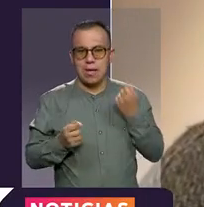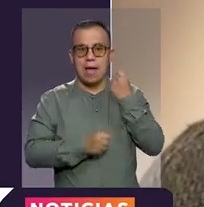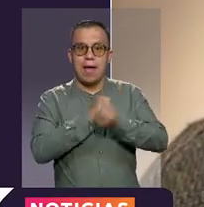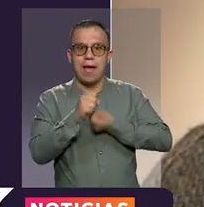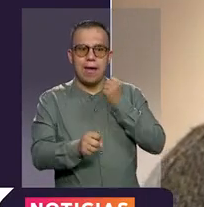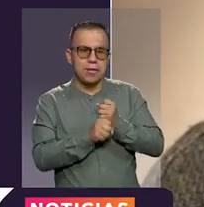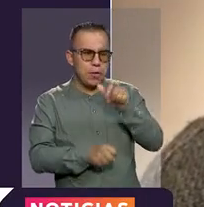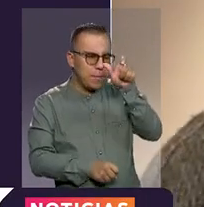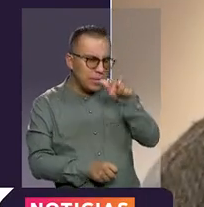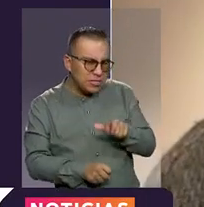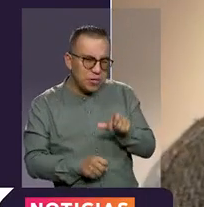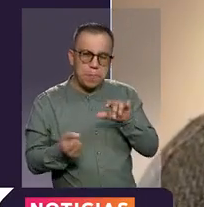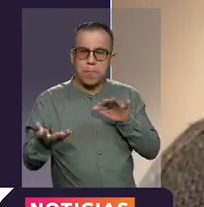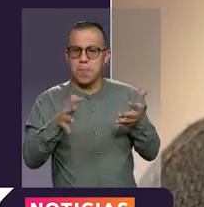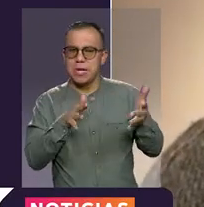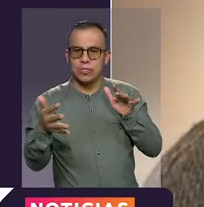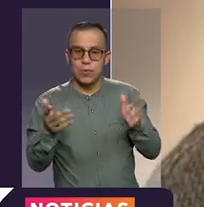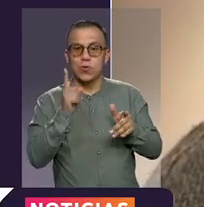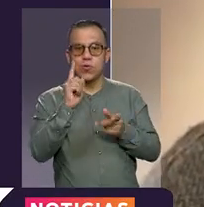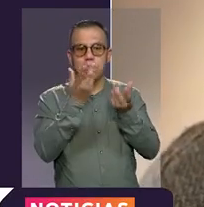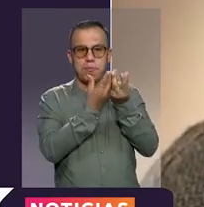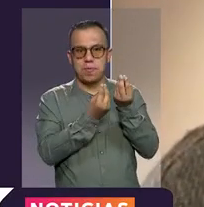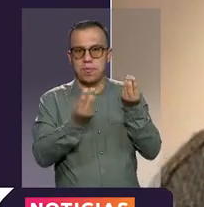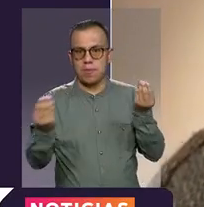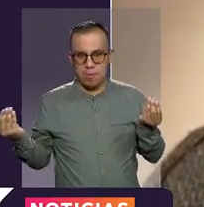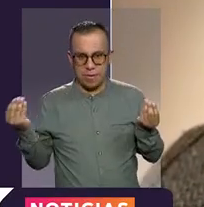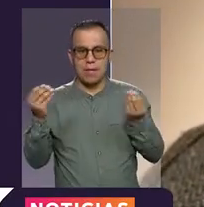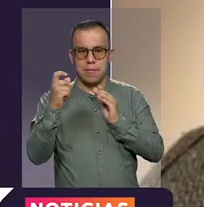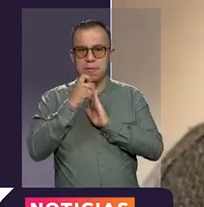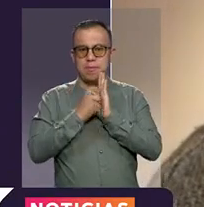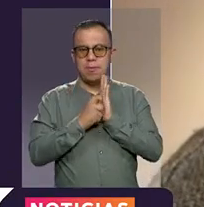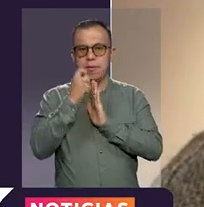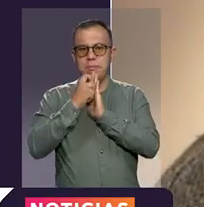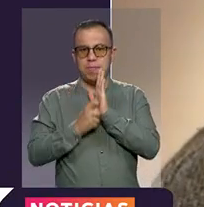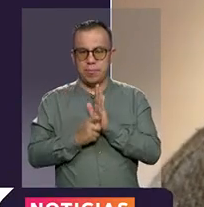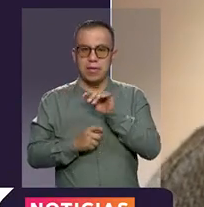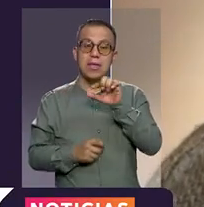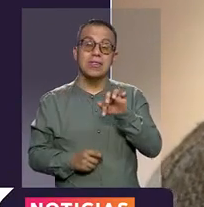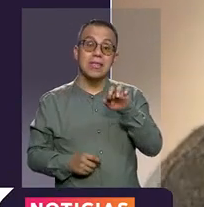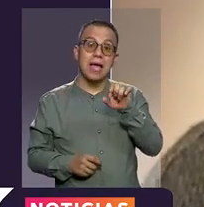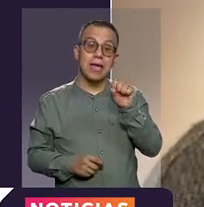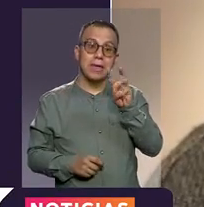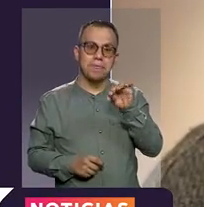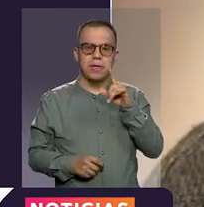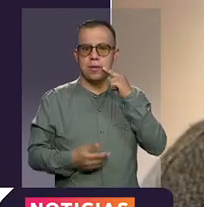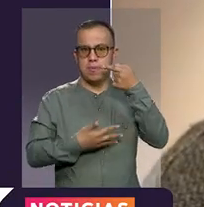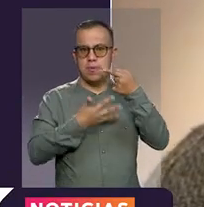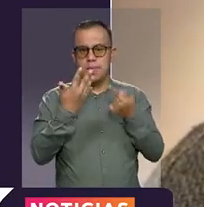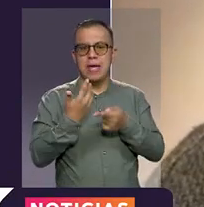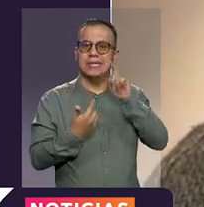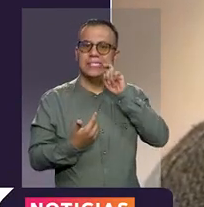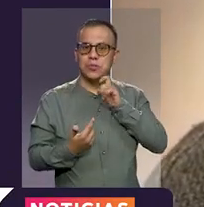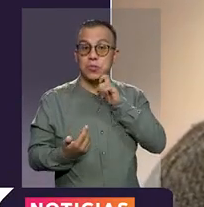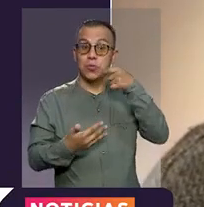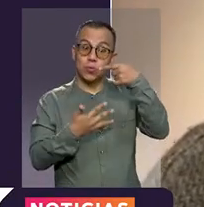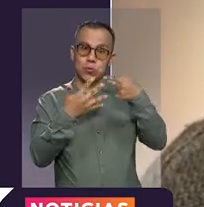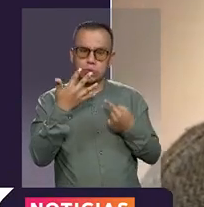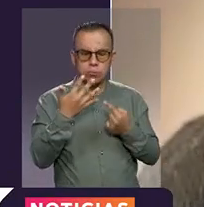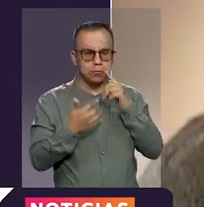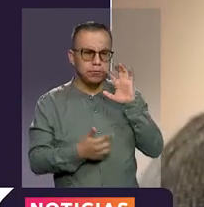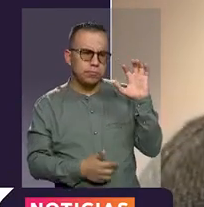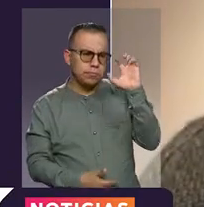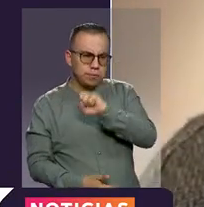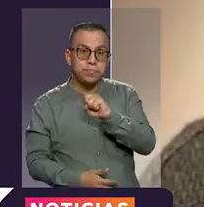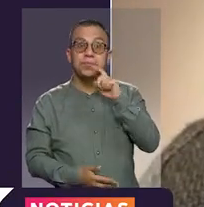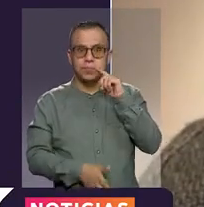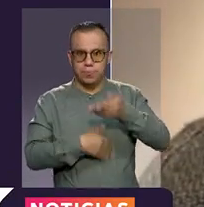que tiene la persona por esta clasificación, lo que se llaman criterios de Tanner, que son caracteres sexuales secundarios y se miran